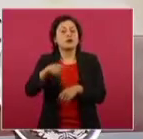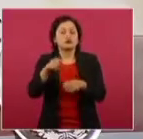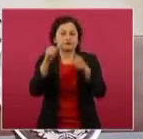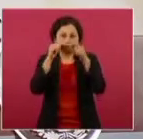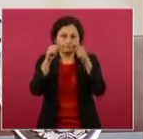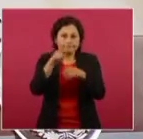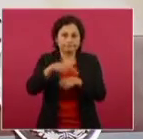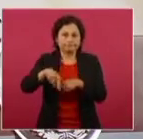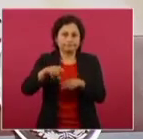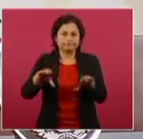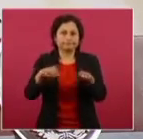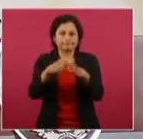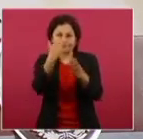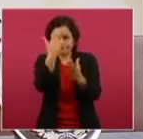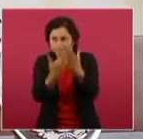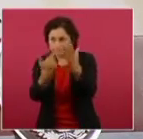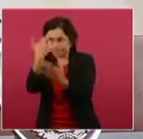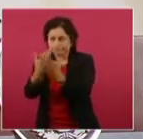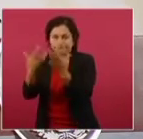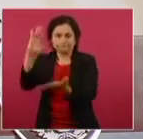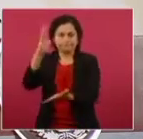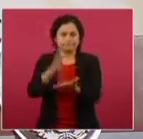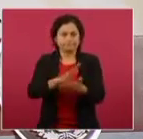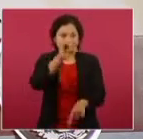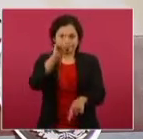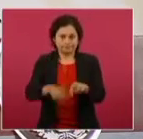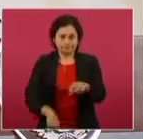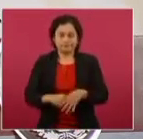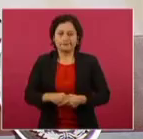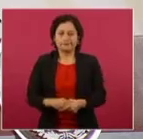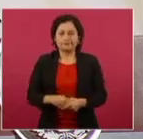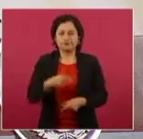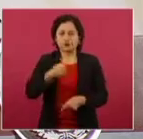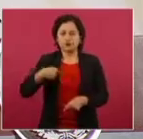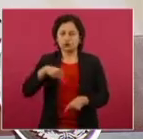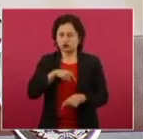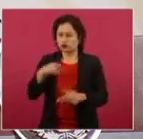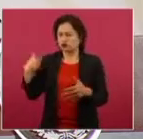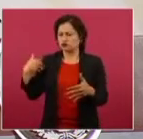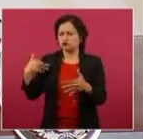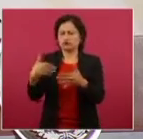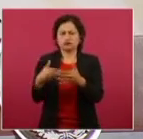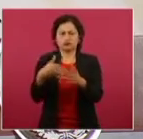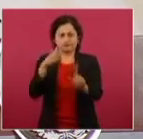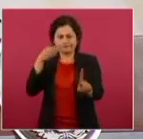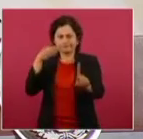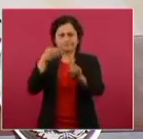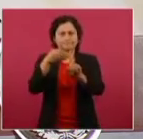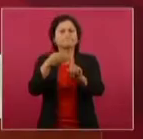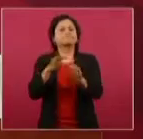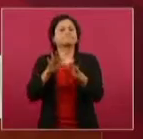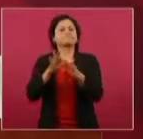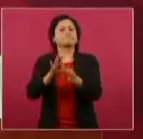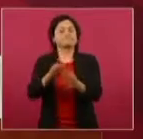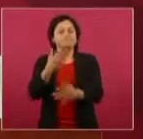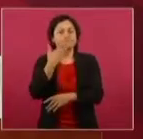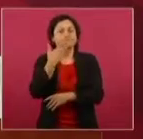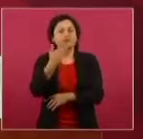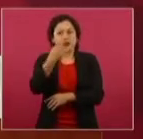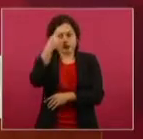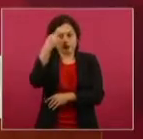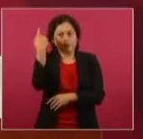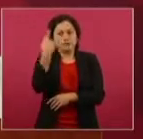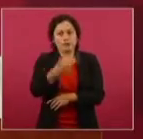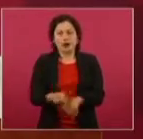criminales. Estamos en el camino correcto, en el camino que considera cero impunidad